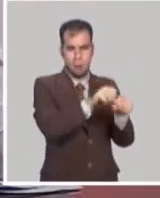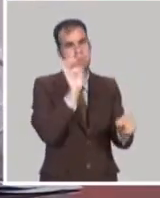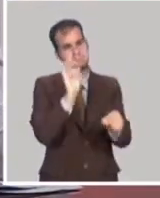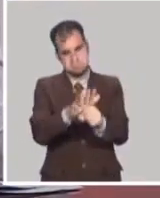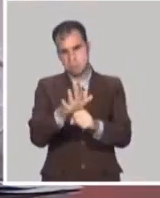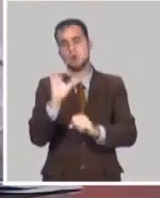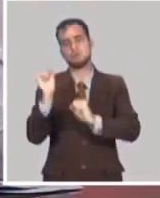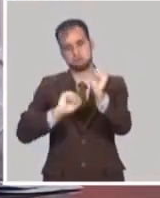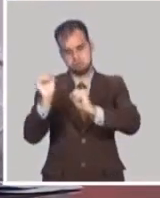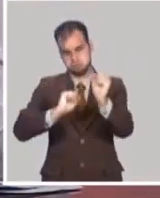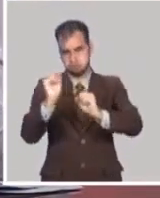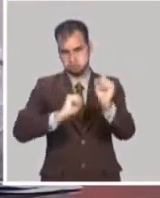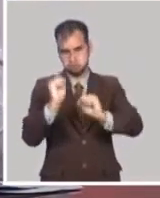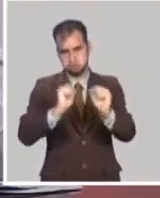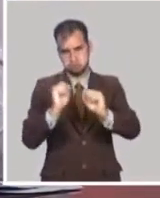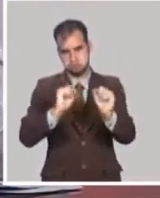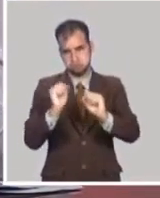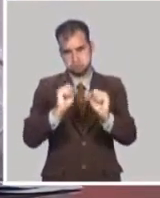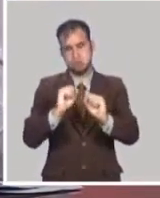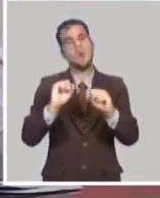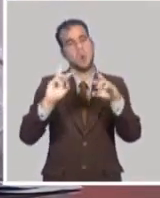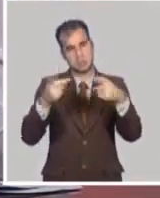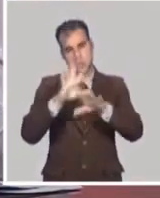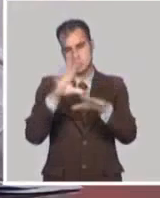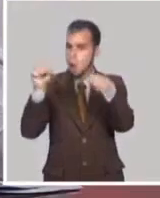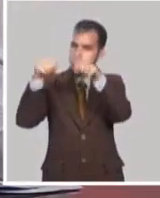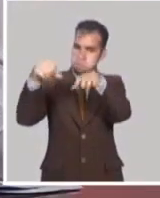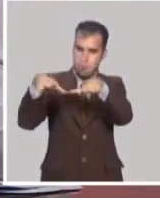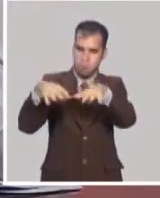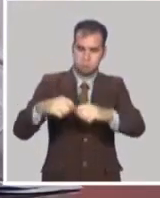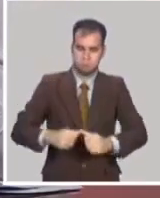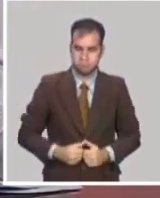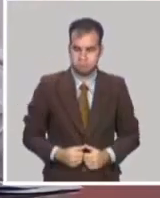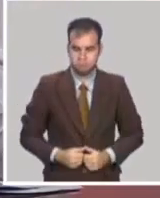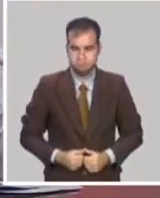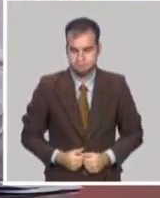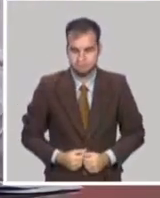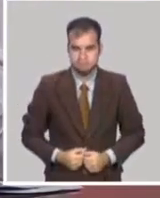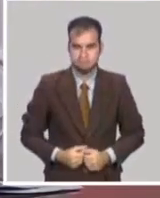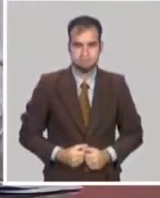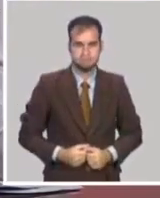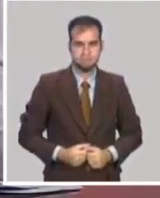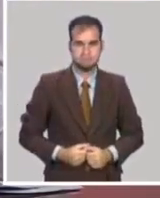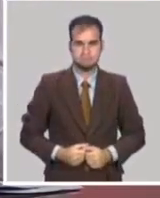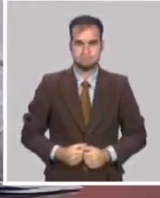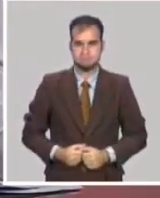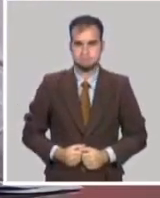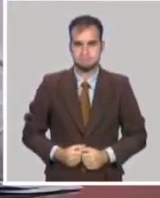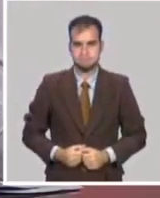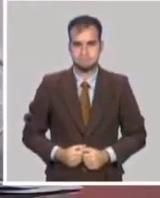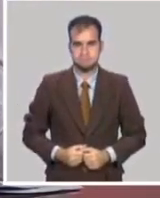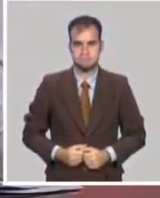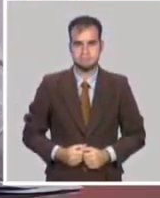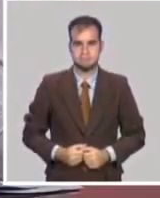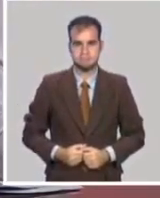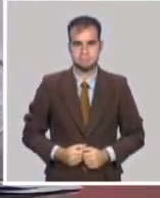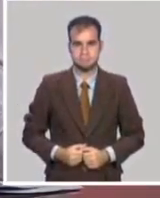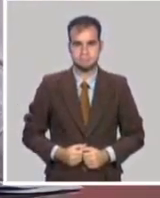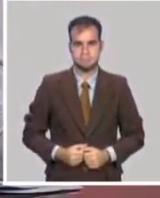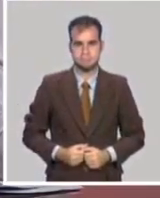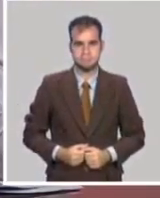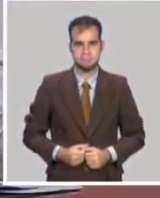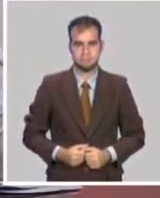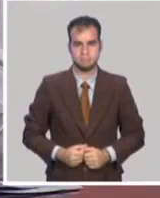volvemos a volver por podremos volver a disponer de esta generación que es fundamental base también se trabaja en